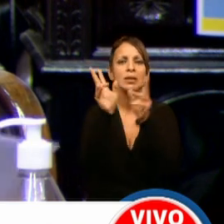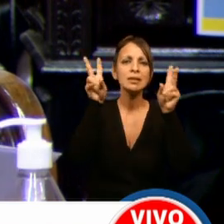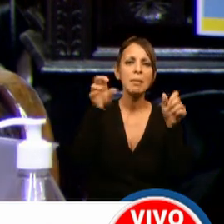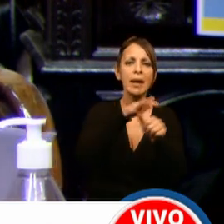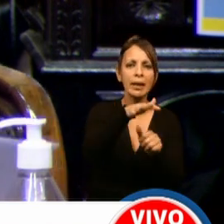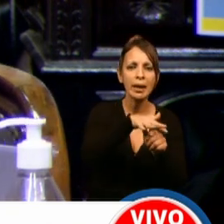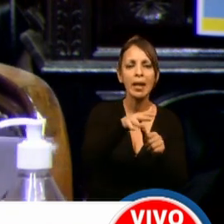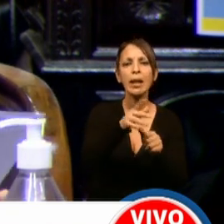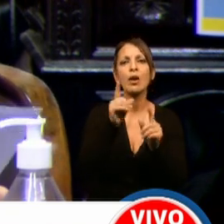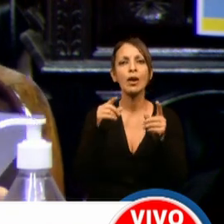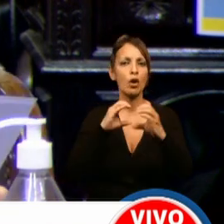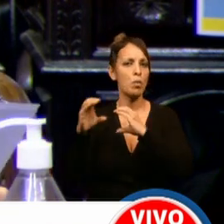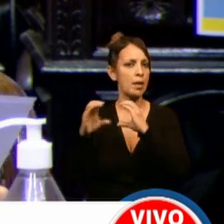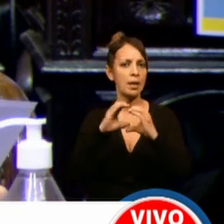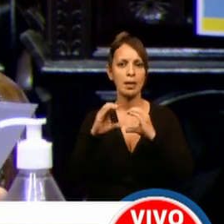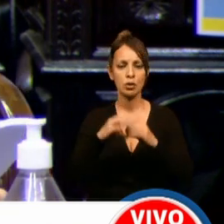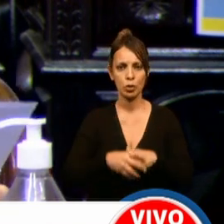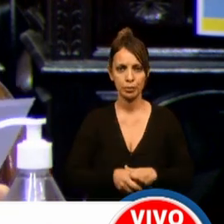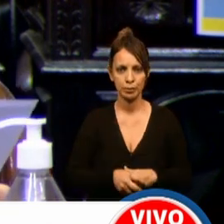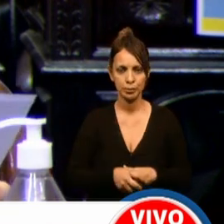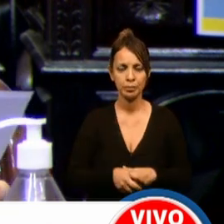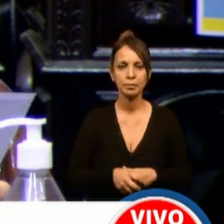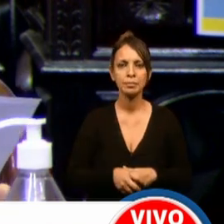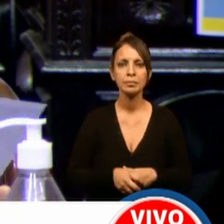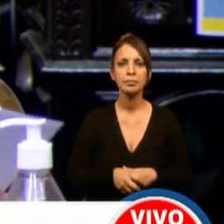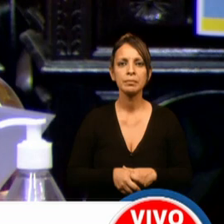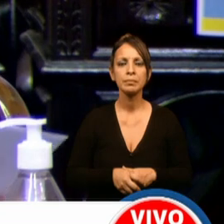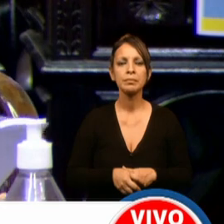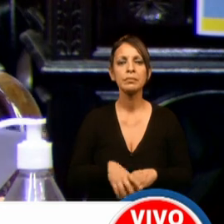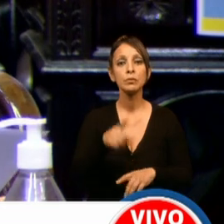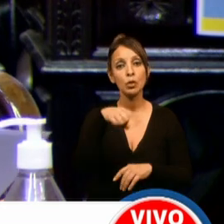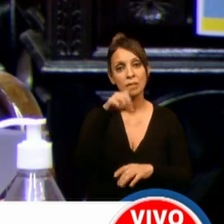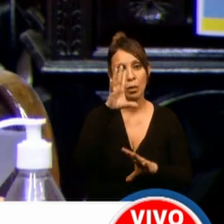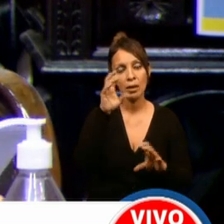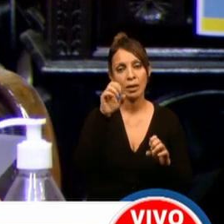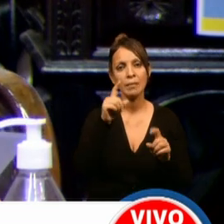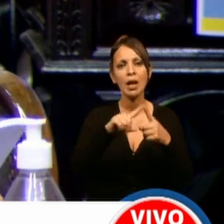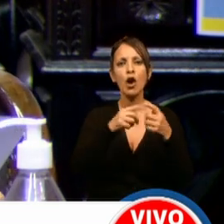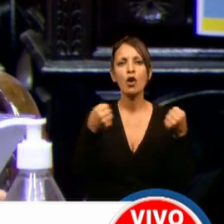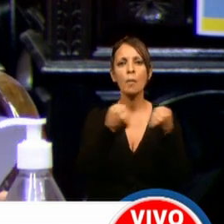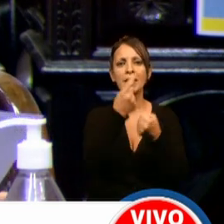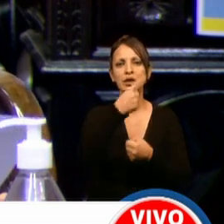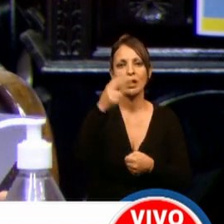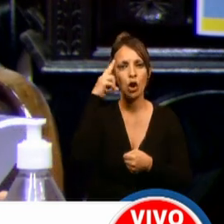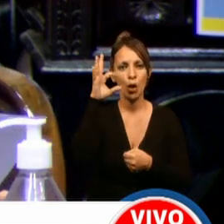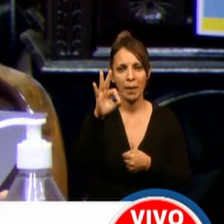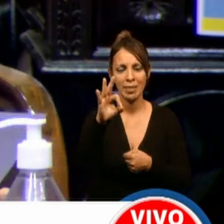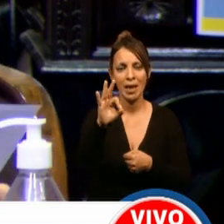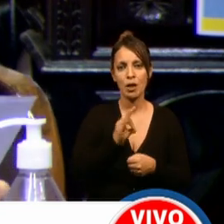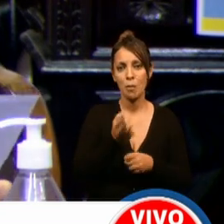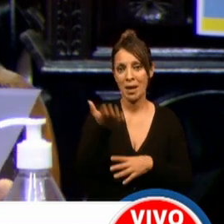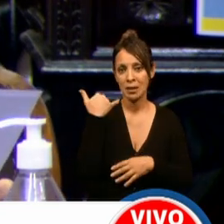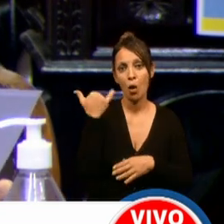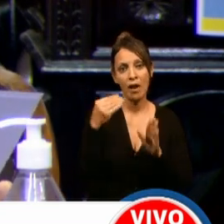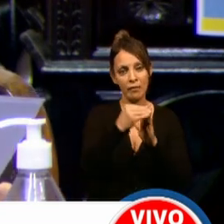género y de comunicación igualitaria recuerdo que el convenio 190 que ratificamos el año pasado tiene mucho de